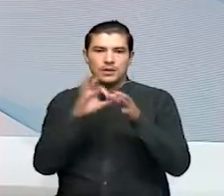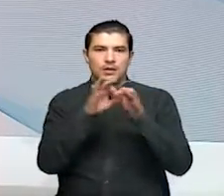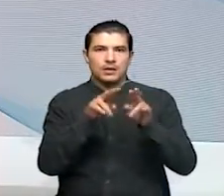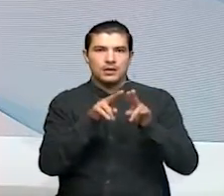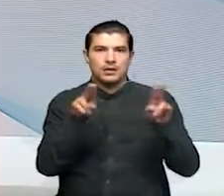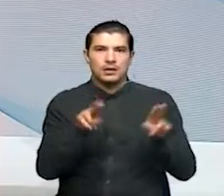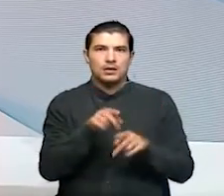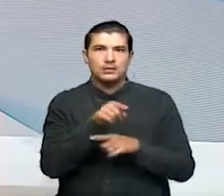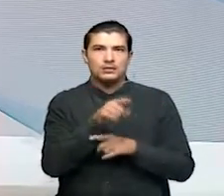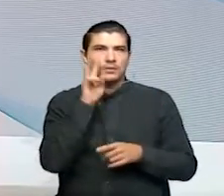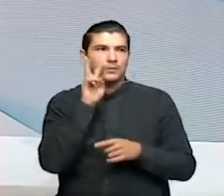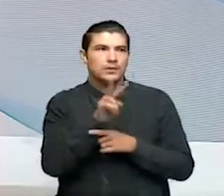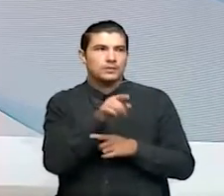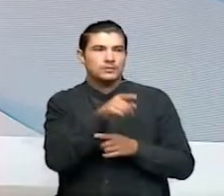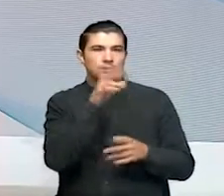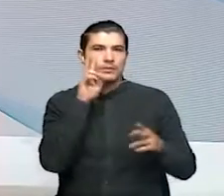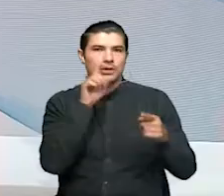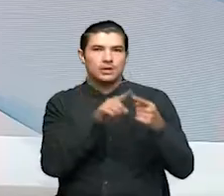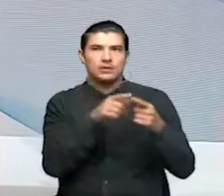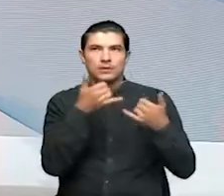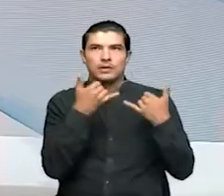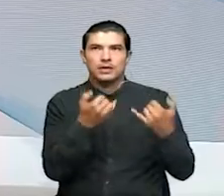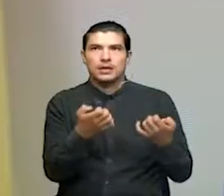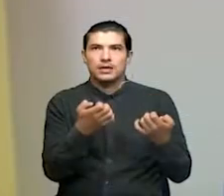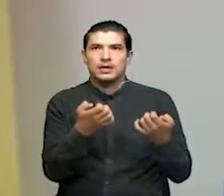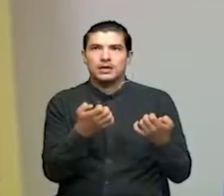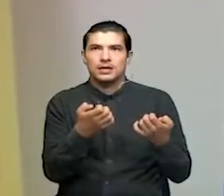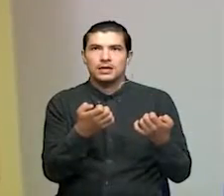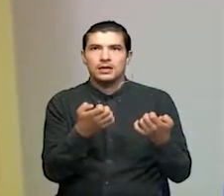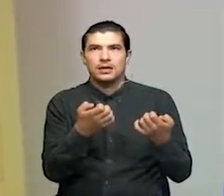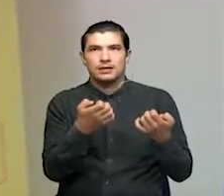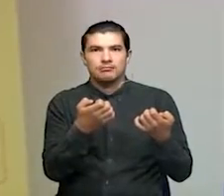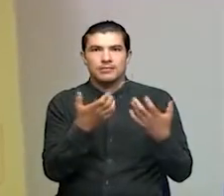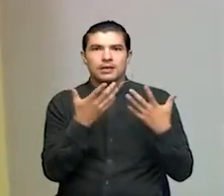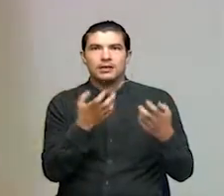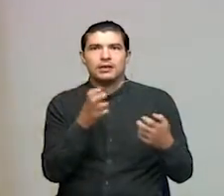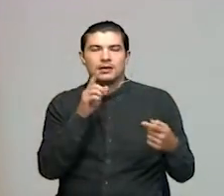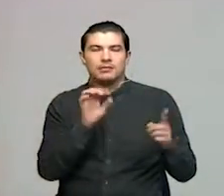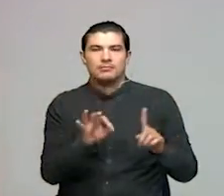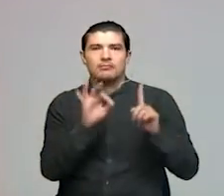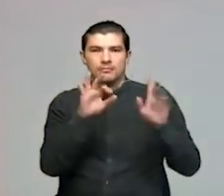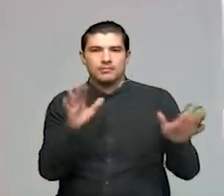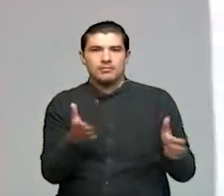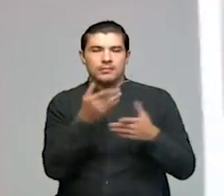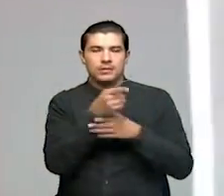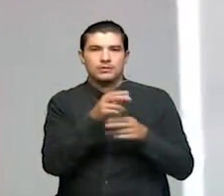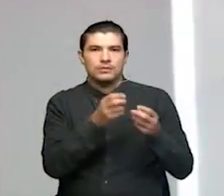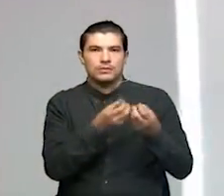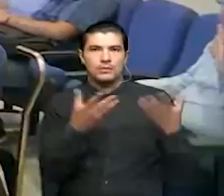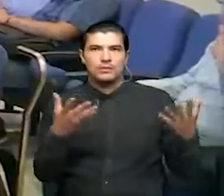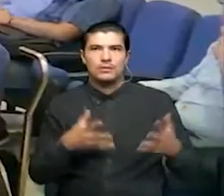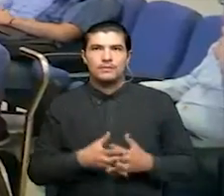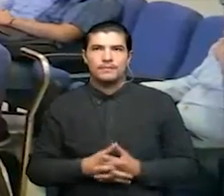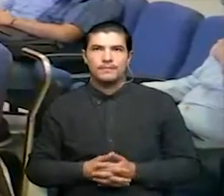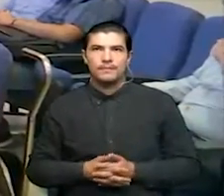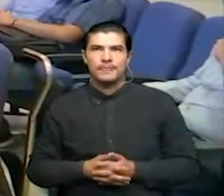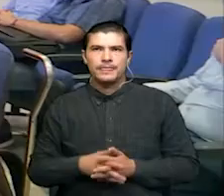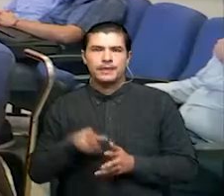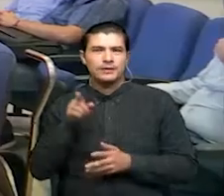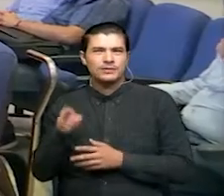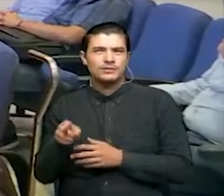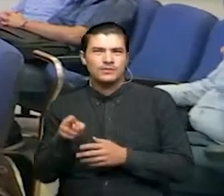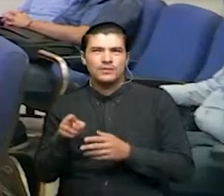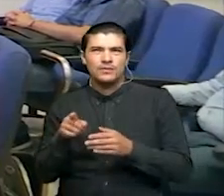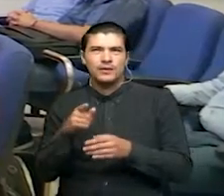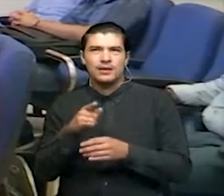con el que se busca dar vida a los objetos cotidianos. La Universidad de Investigación y Desarrollo UDI acoge las